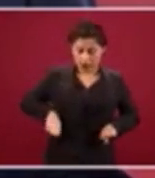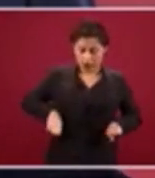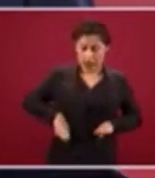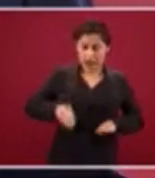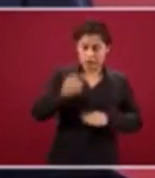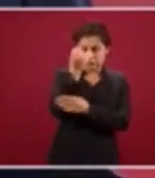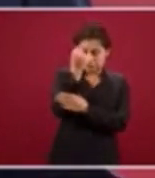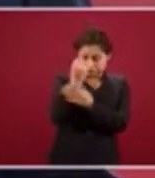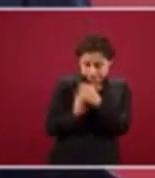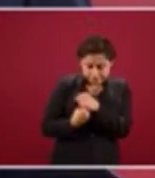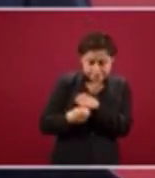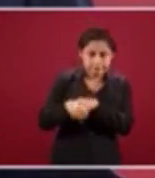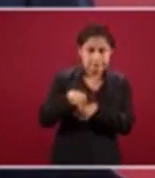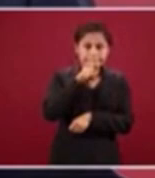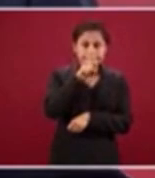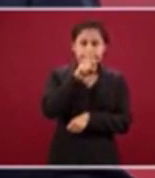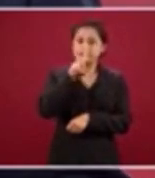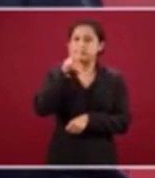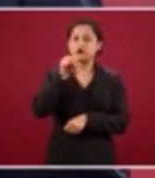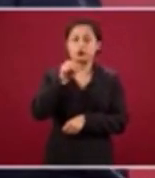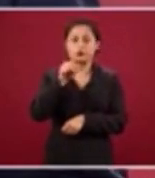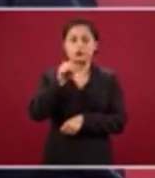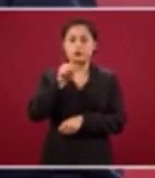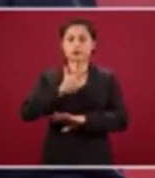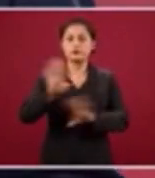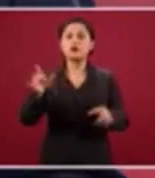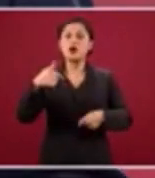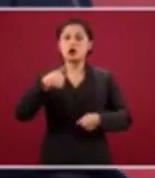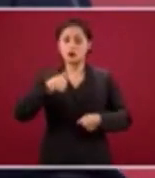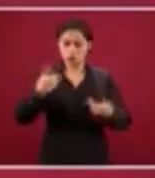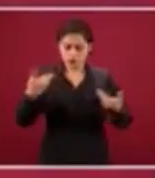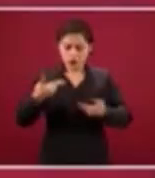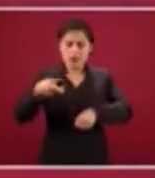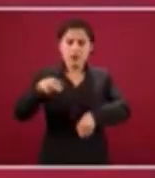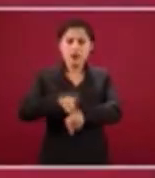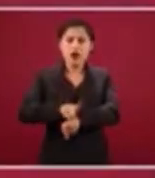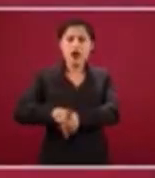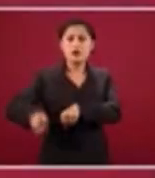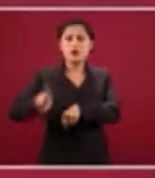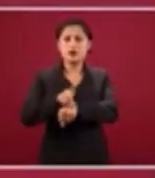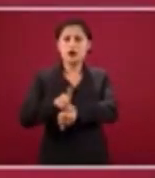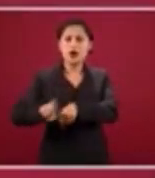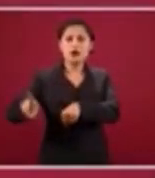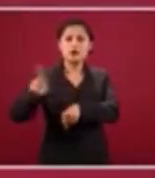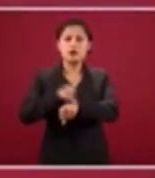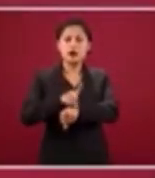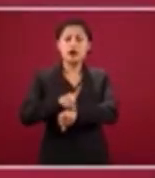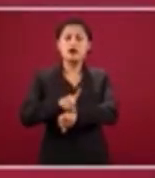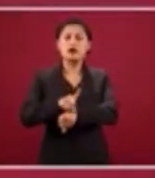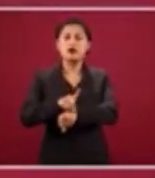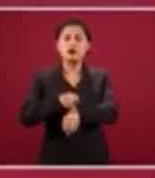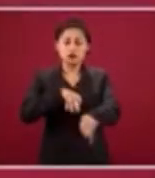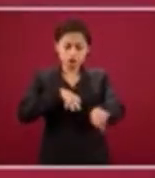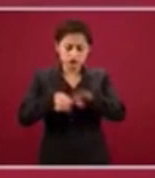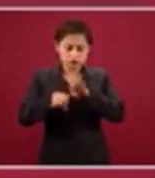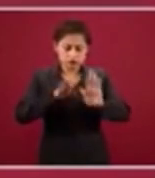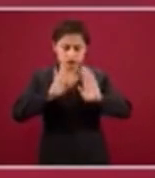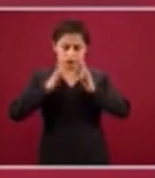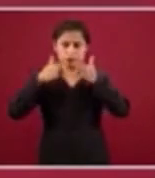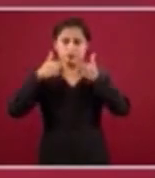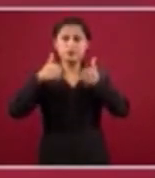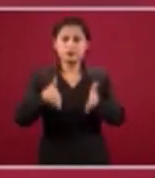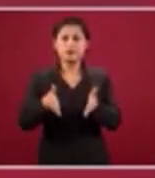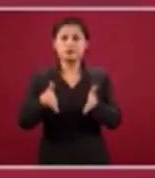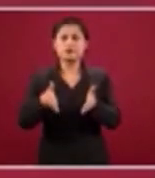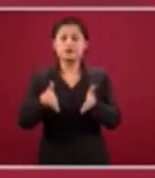los días, cuando se da a conocer la posibilidad de un cambio en